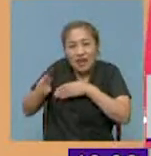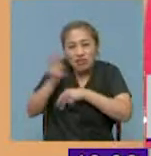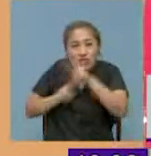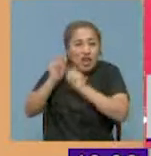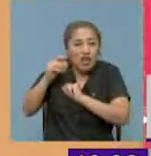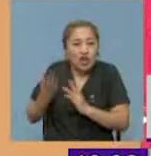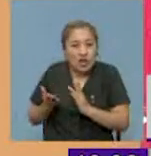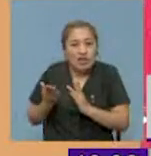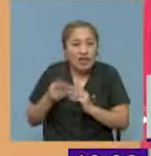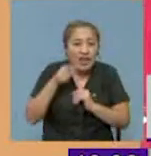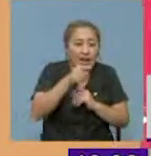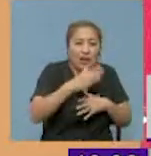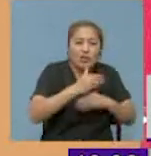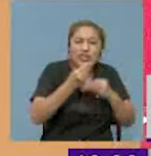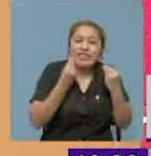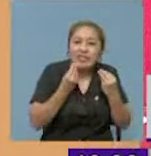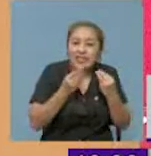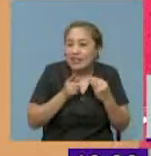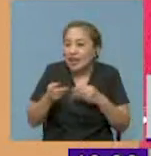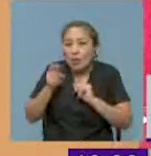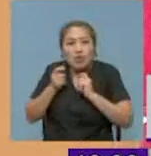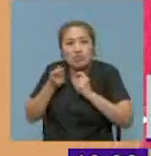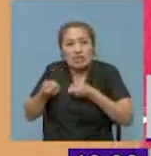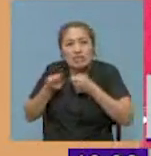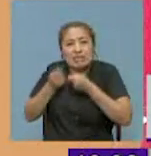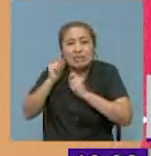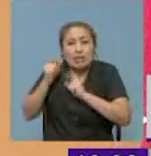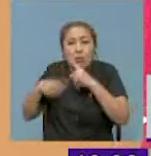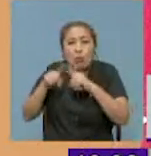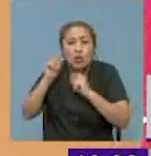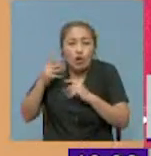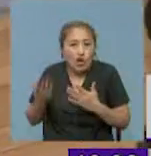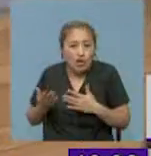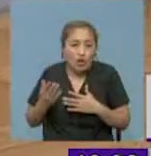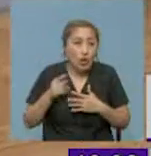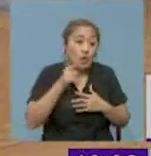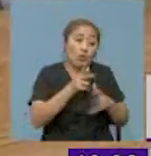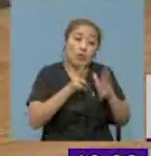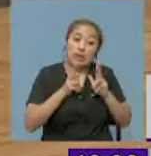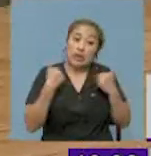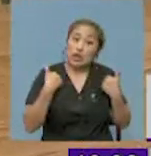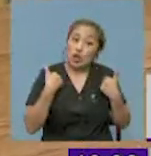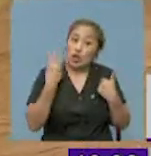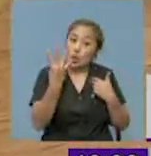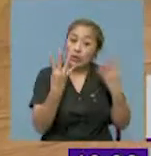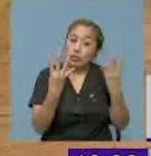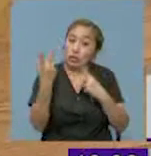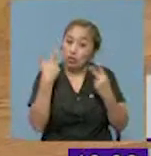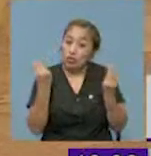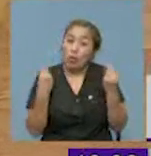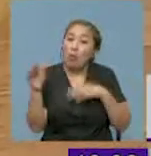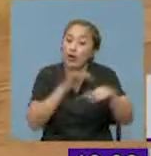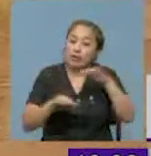hacer cuando tiene que atacar porque bueno a ver el contrario no te dicen algo me dijiste que íba depende con 4-3-1-2 los